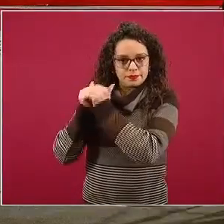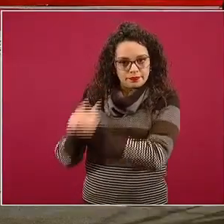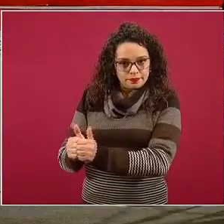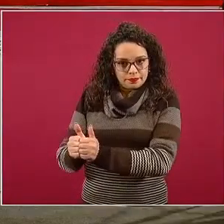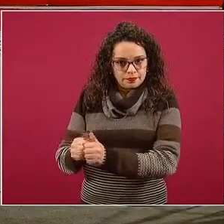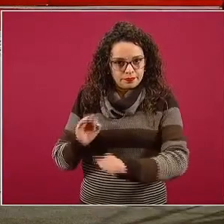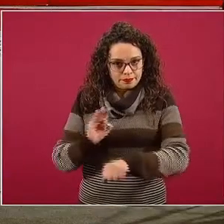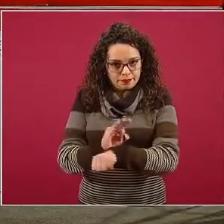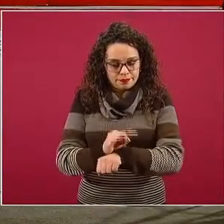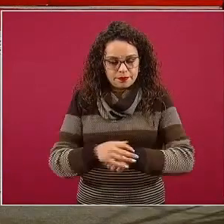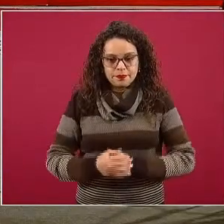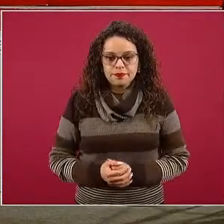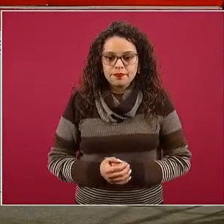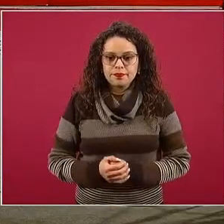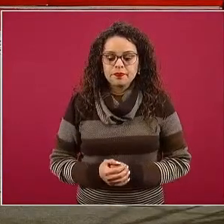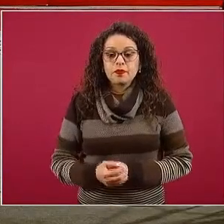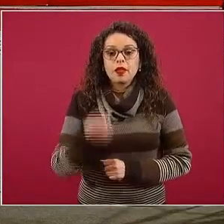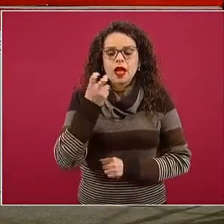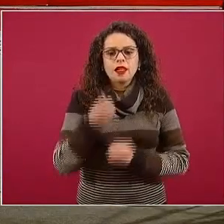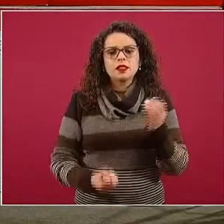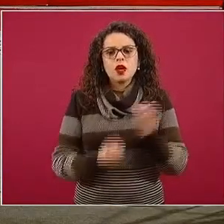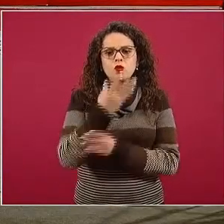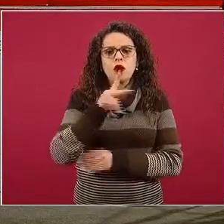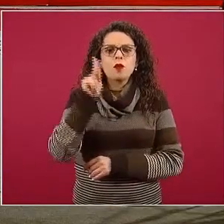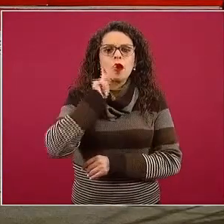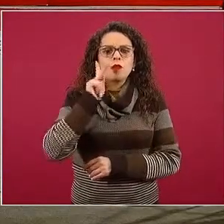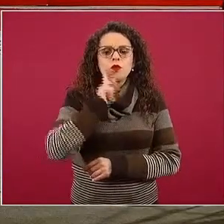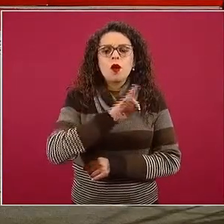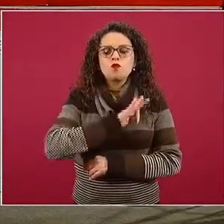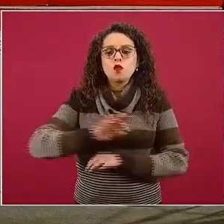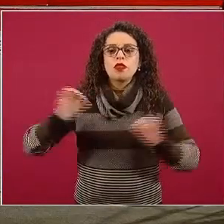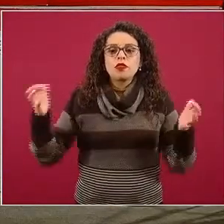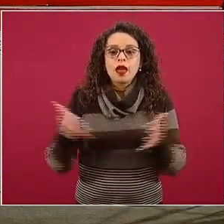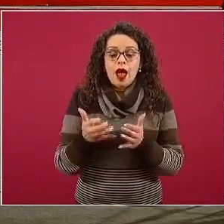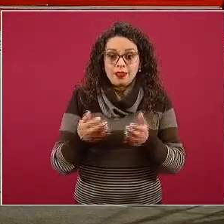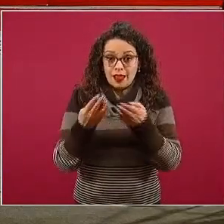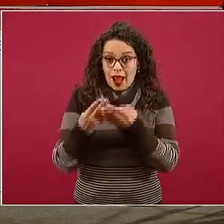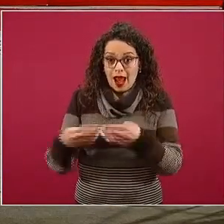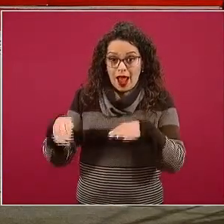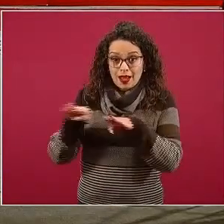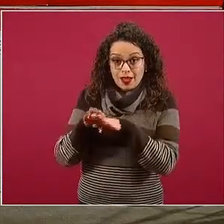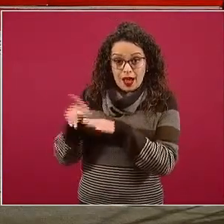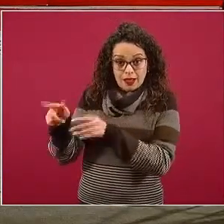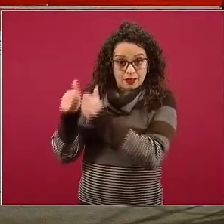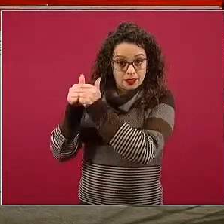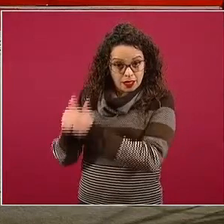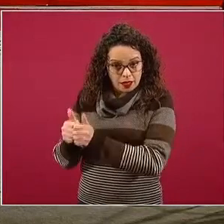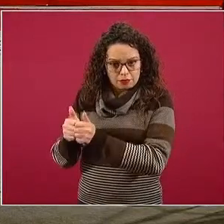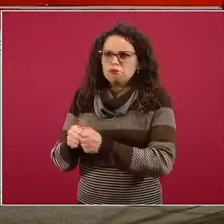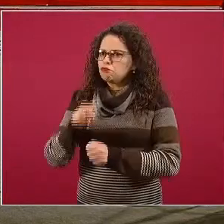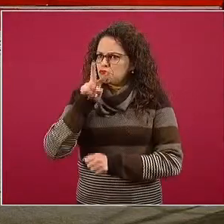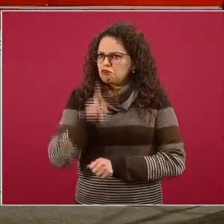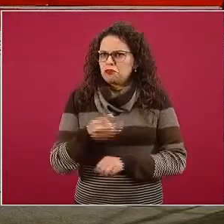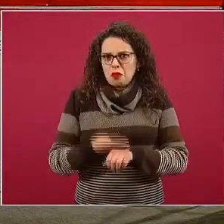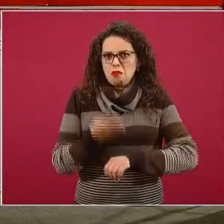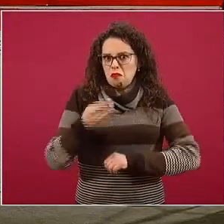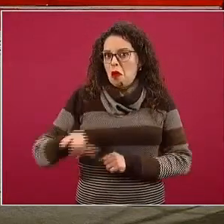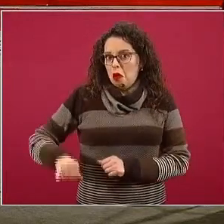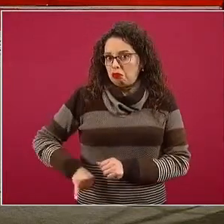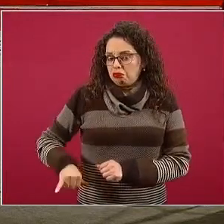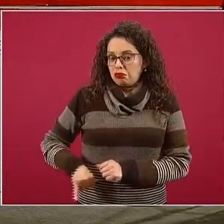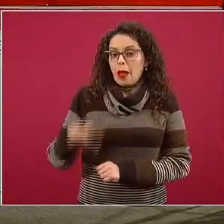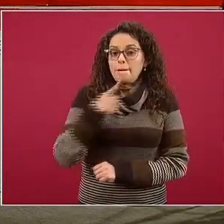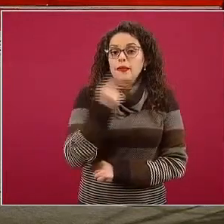Esta innovación de pruebas que se pueden realizar dentro de casa, en principio nos parece interesante, insisto, a